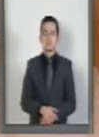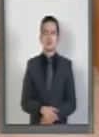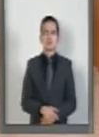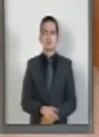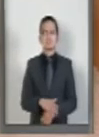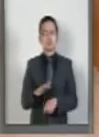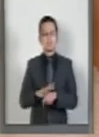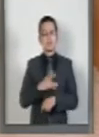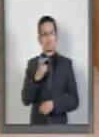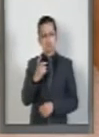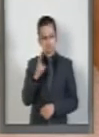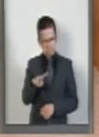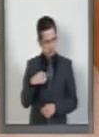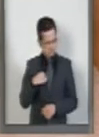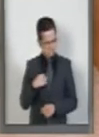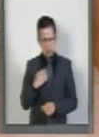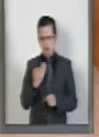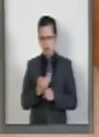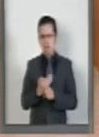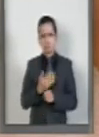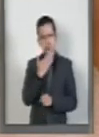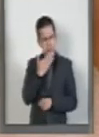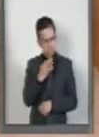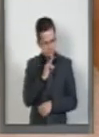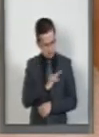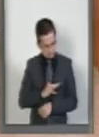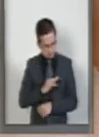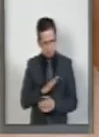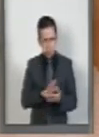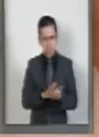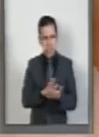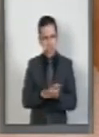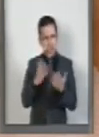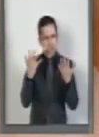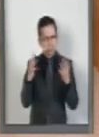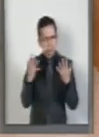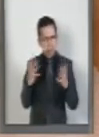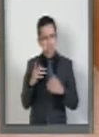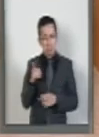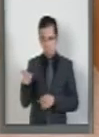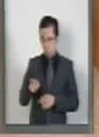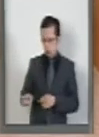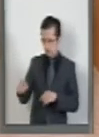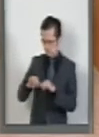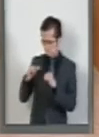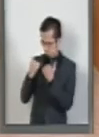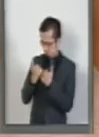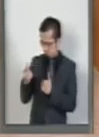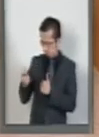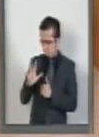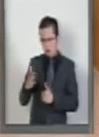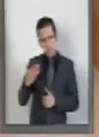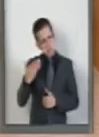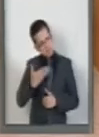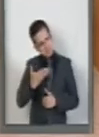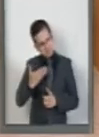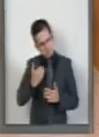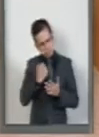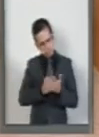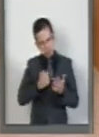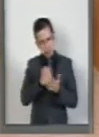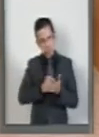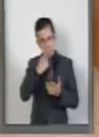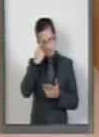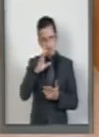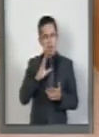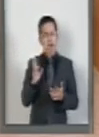sí aplaudo que hoy las organizaciones con su reclamo estén logrando que se enmiende un claro error del